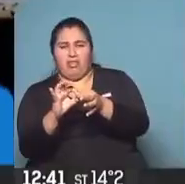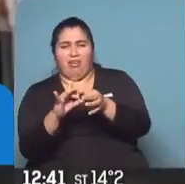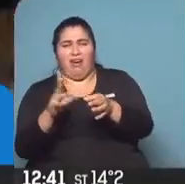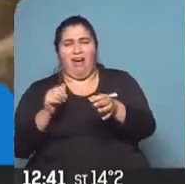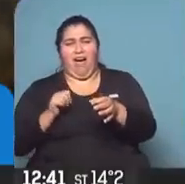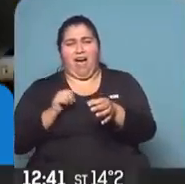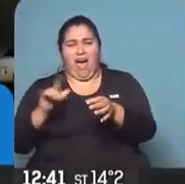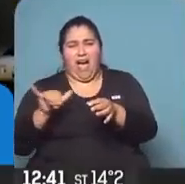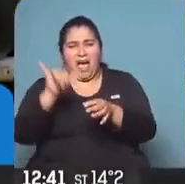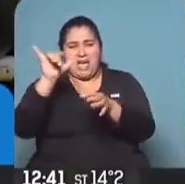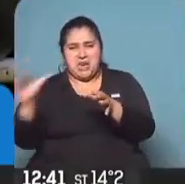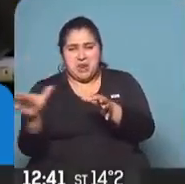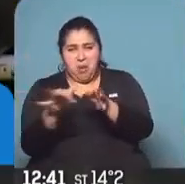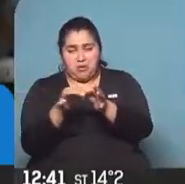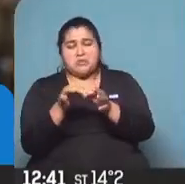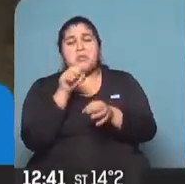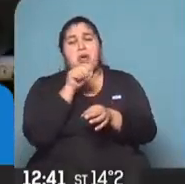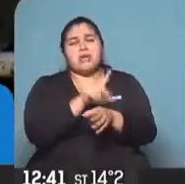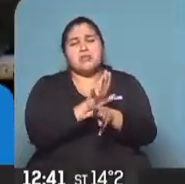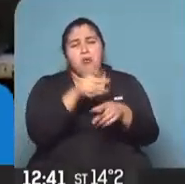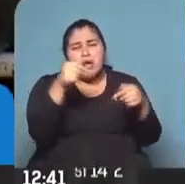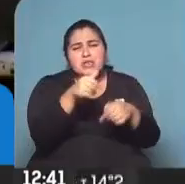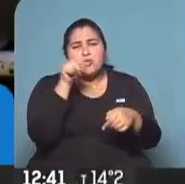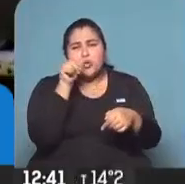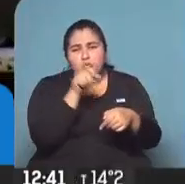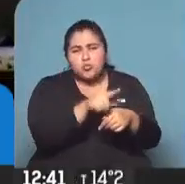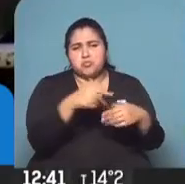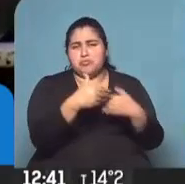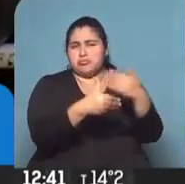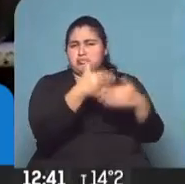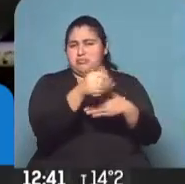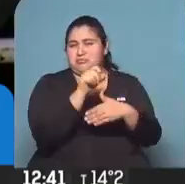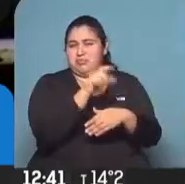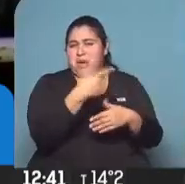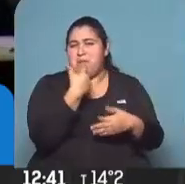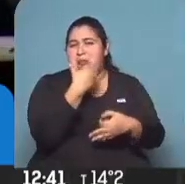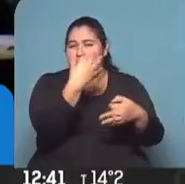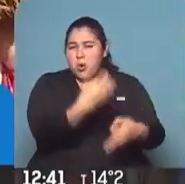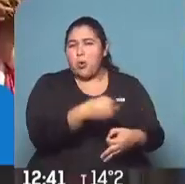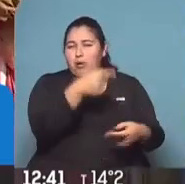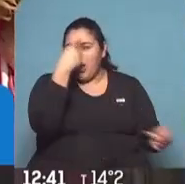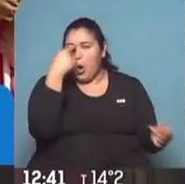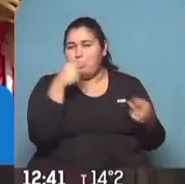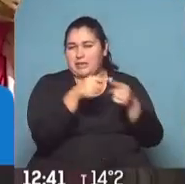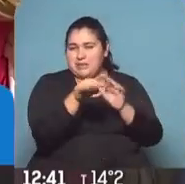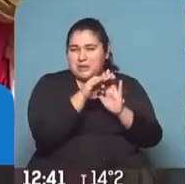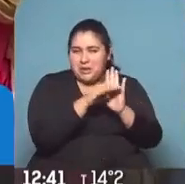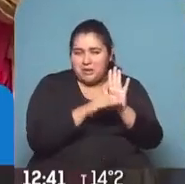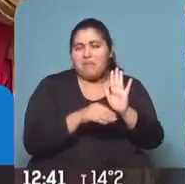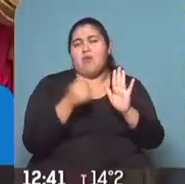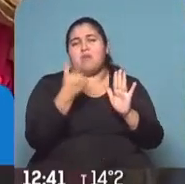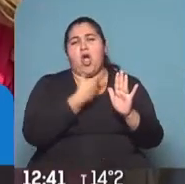lo que lo constituye como un válido su aporte para el cumplimiento de los objetivos que el gobierno